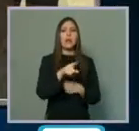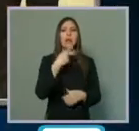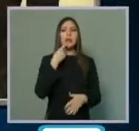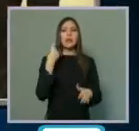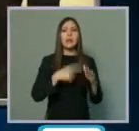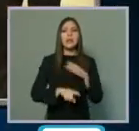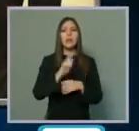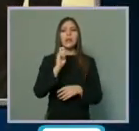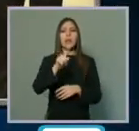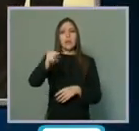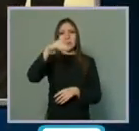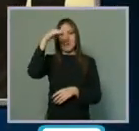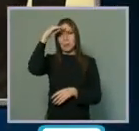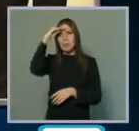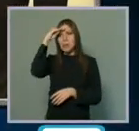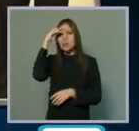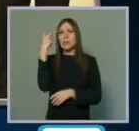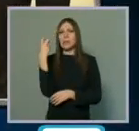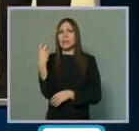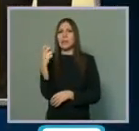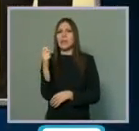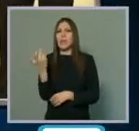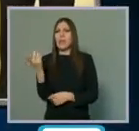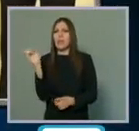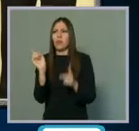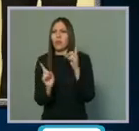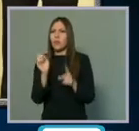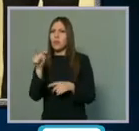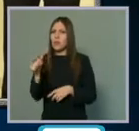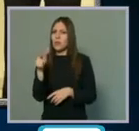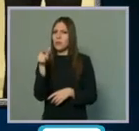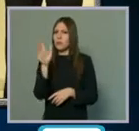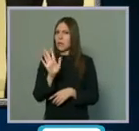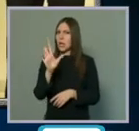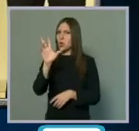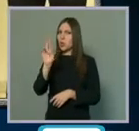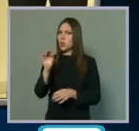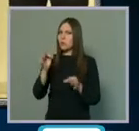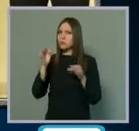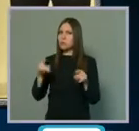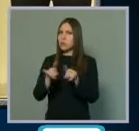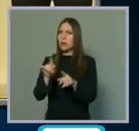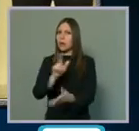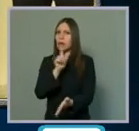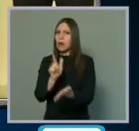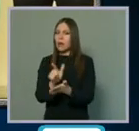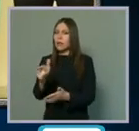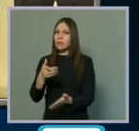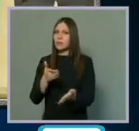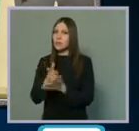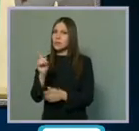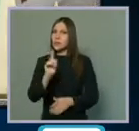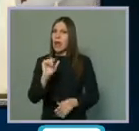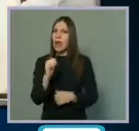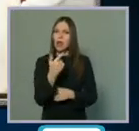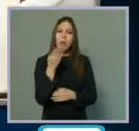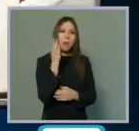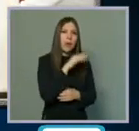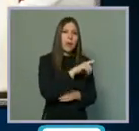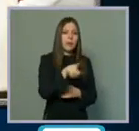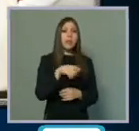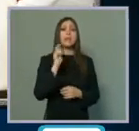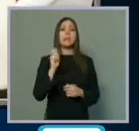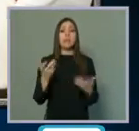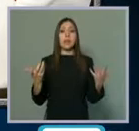o pretende acreditar o le genera la duda, oye, esta es una infracción más allá de que pueda constituir un delito? Yo lo que puedo hacer